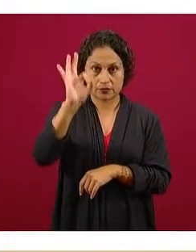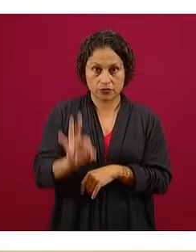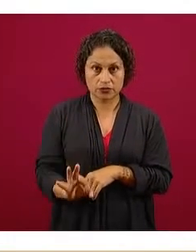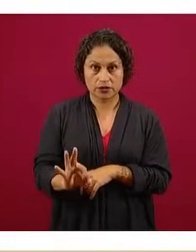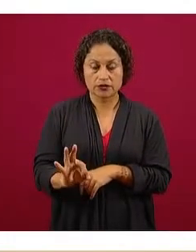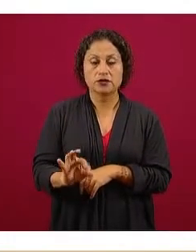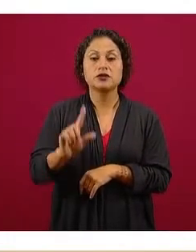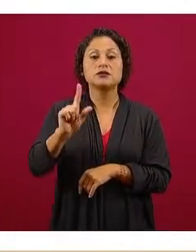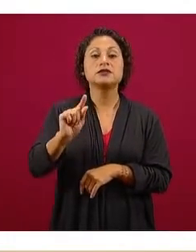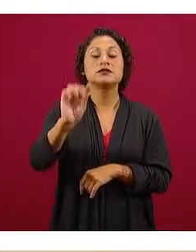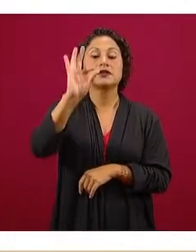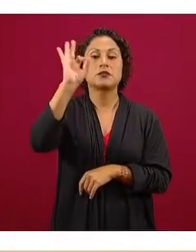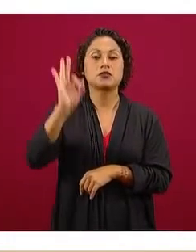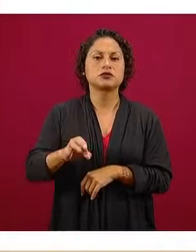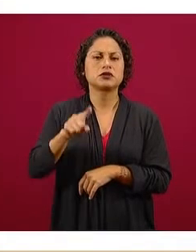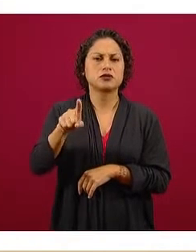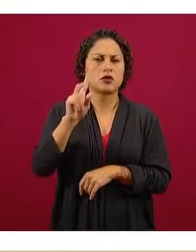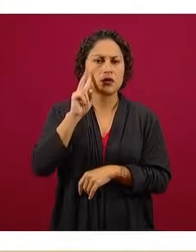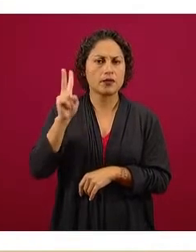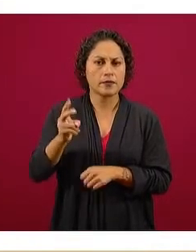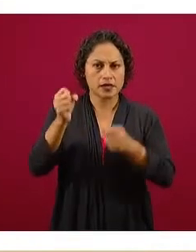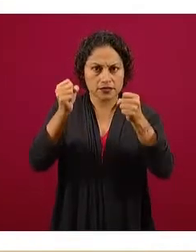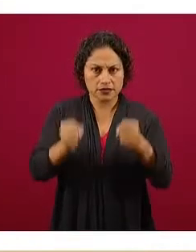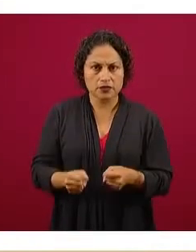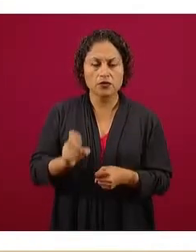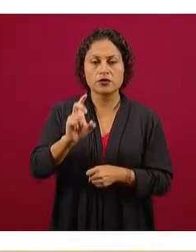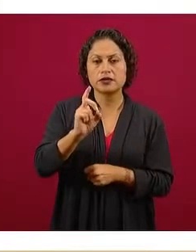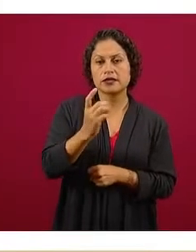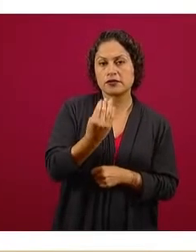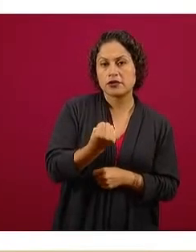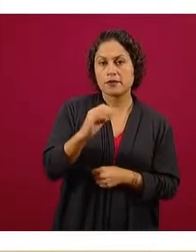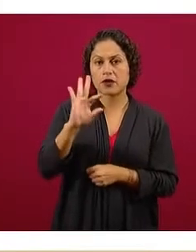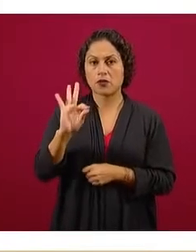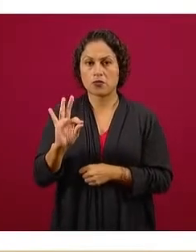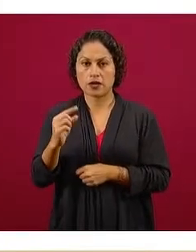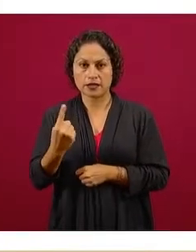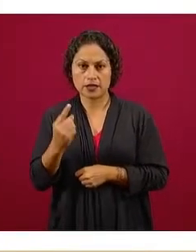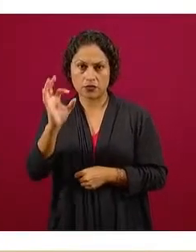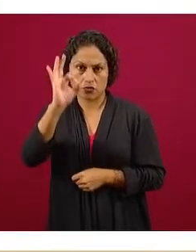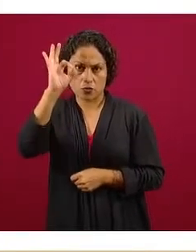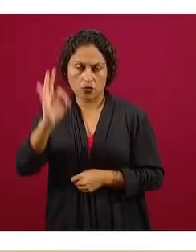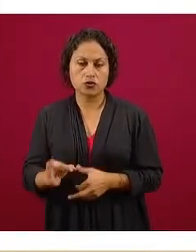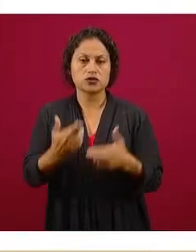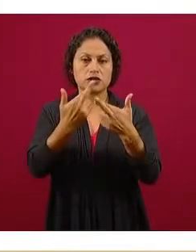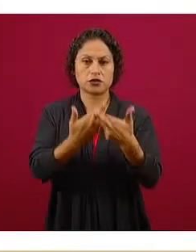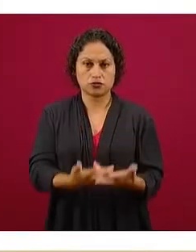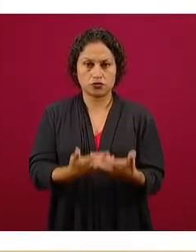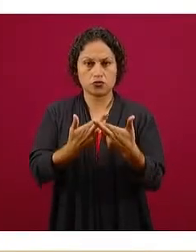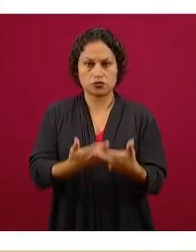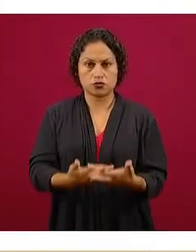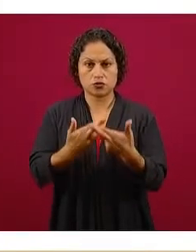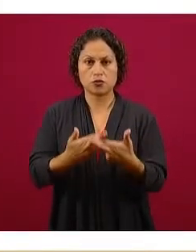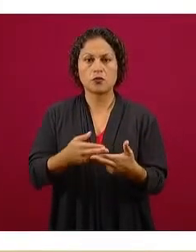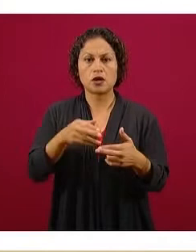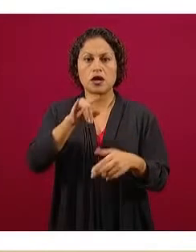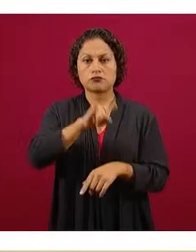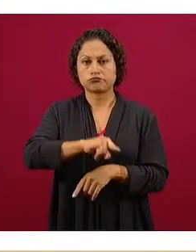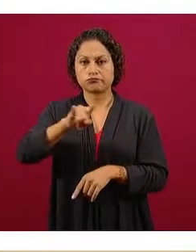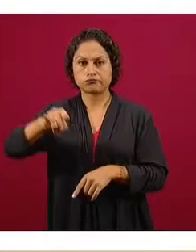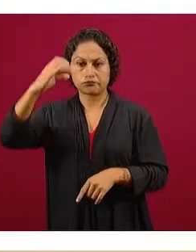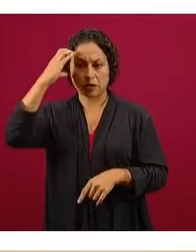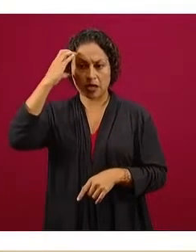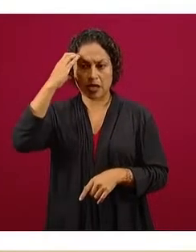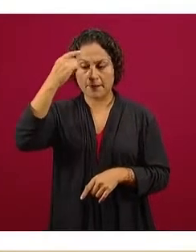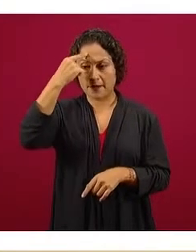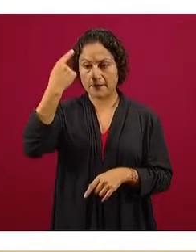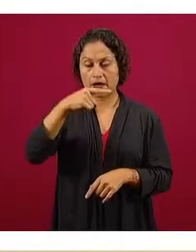se requiere como margen de seguridad, teniendo 39 y 41% de disponibilidad de este tipo de camas, y